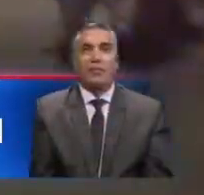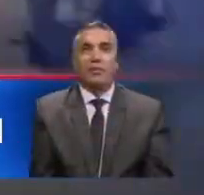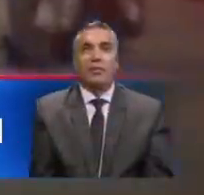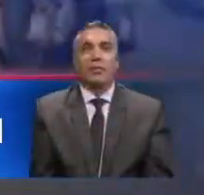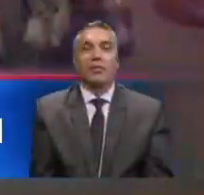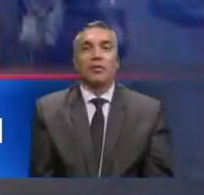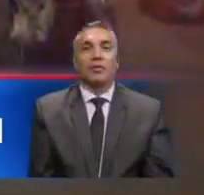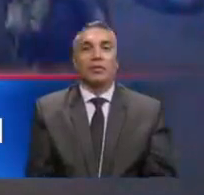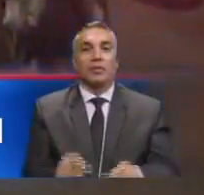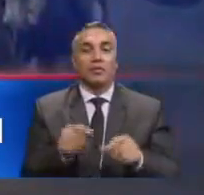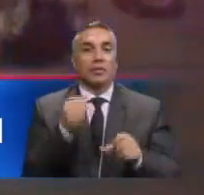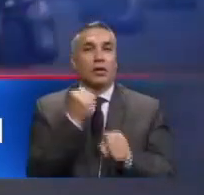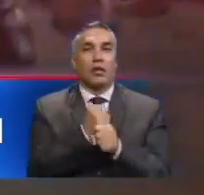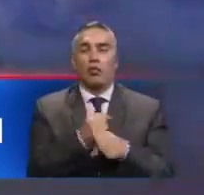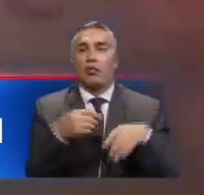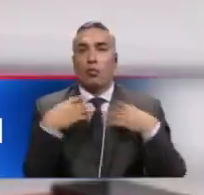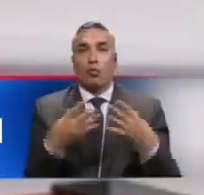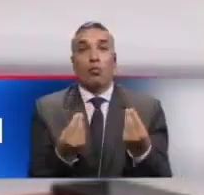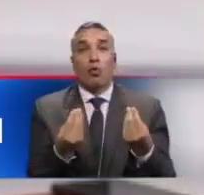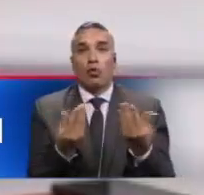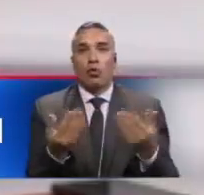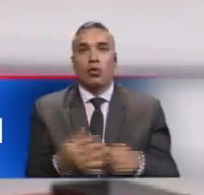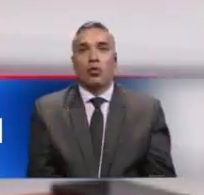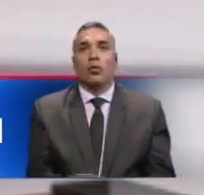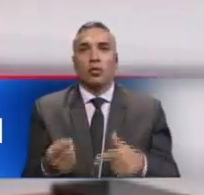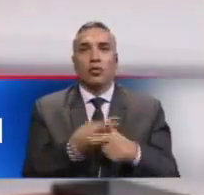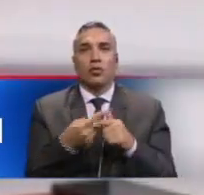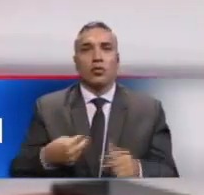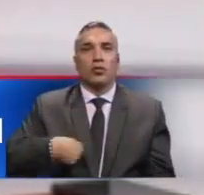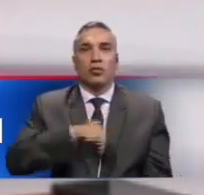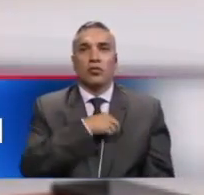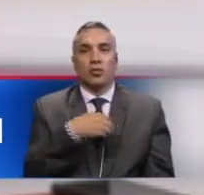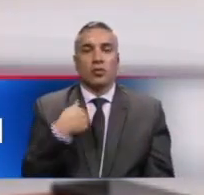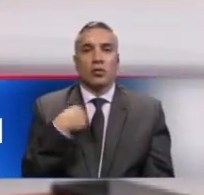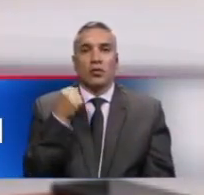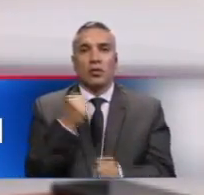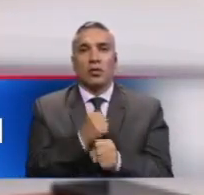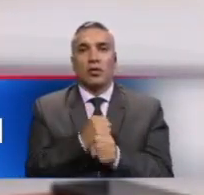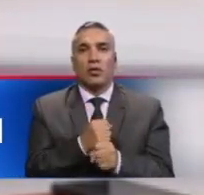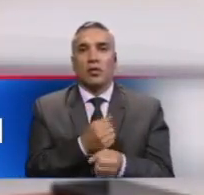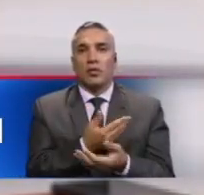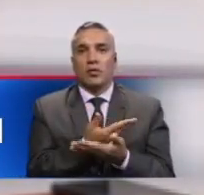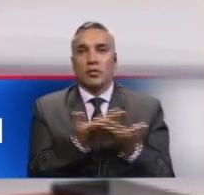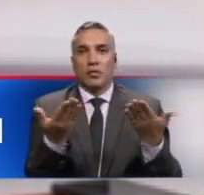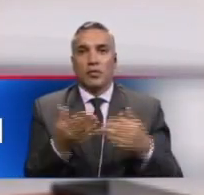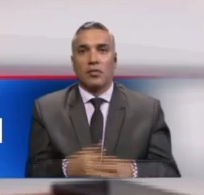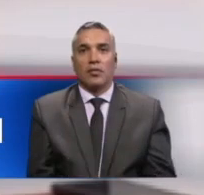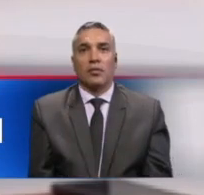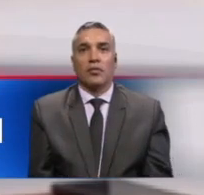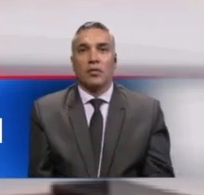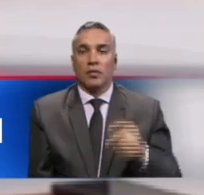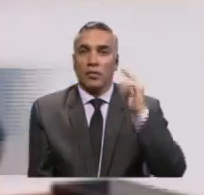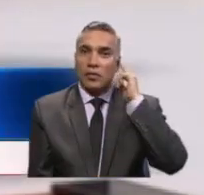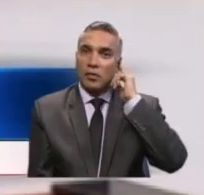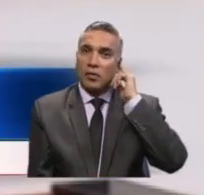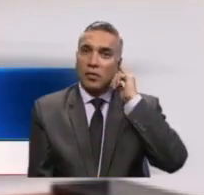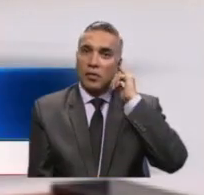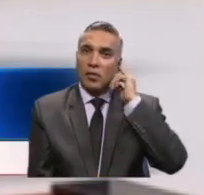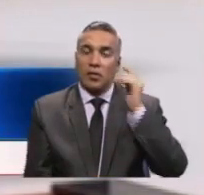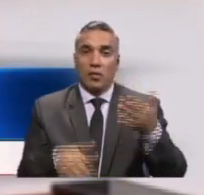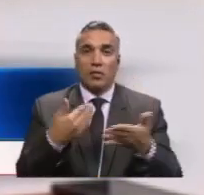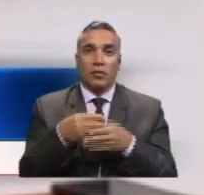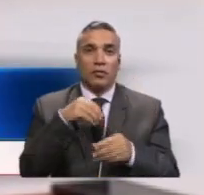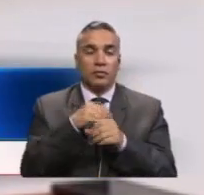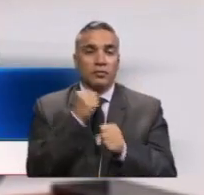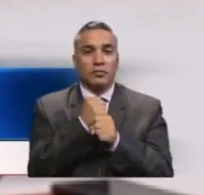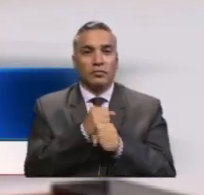385 operativos en este sentido. Tenemos el otro grupo de operativos, que son los operativos de concentración dinámica, todos estos en